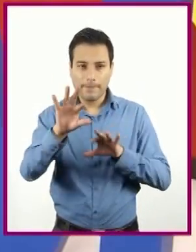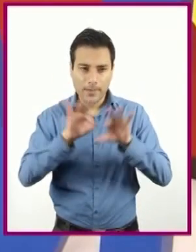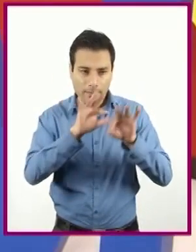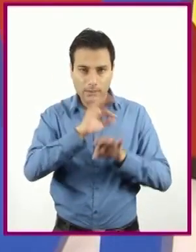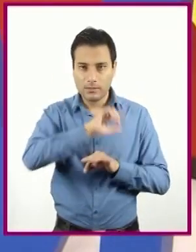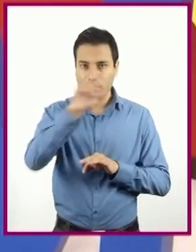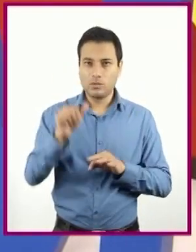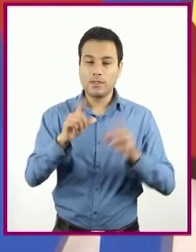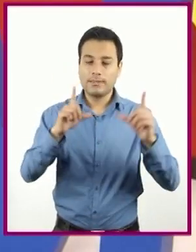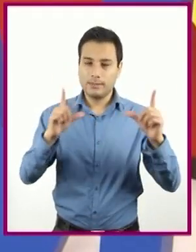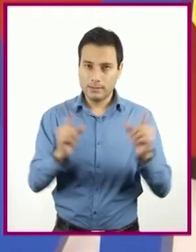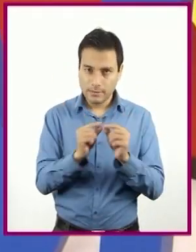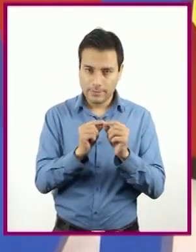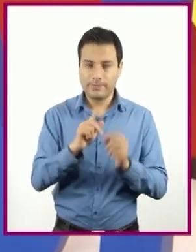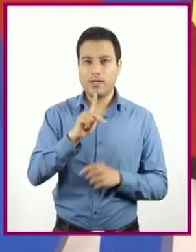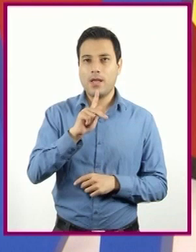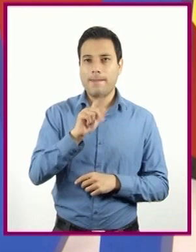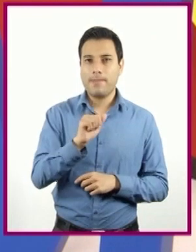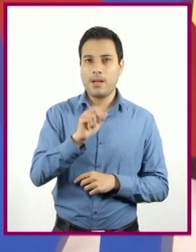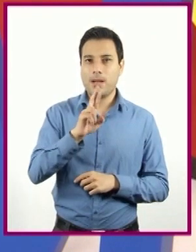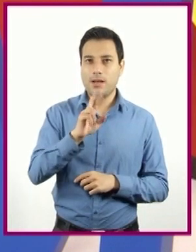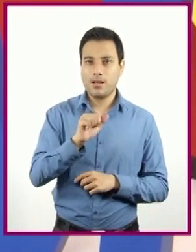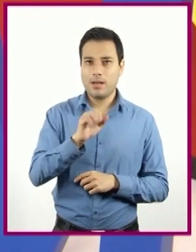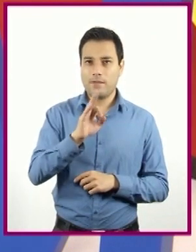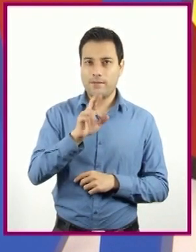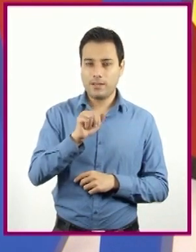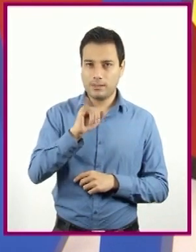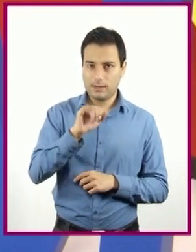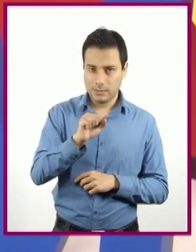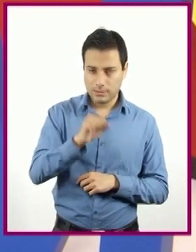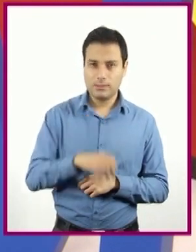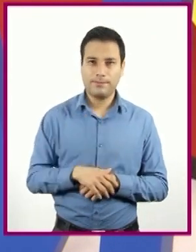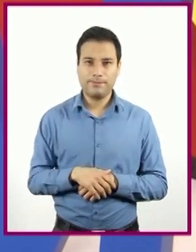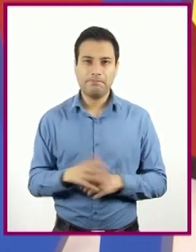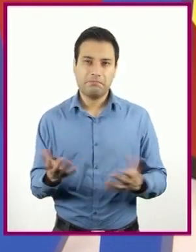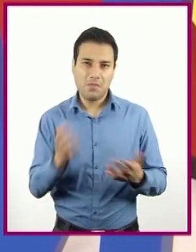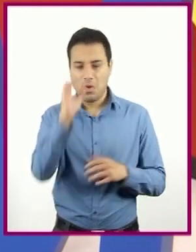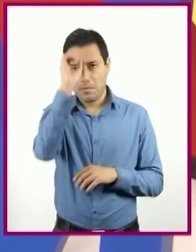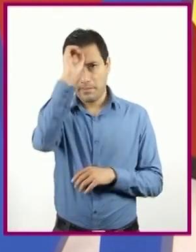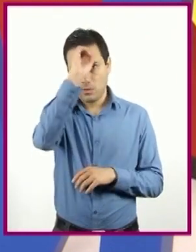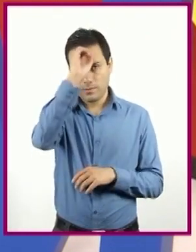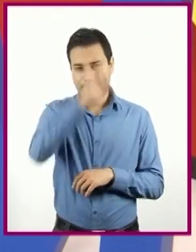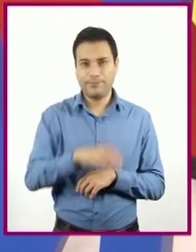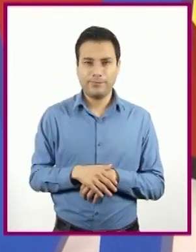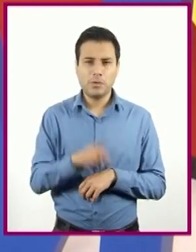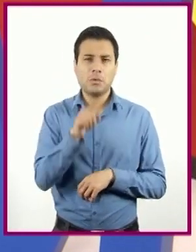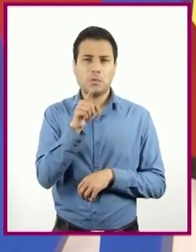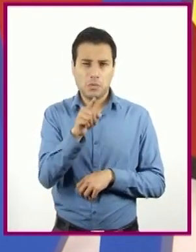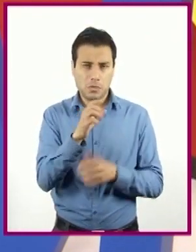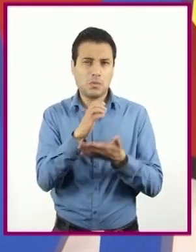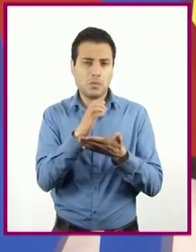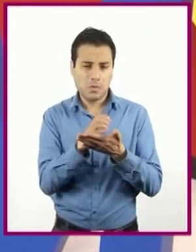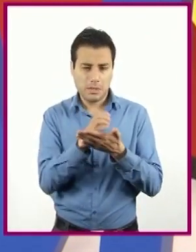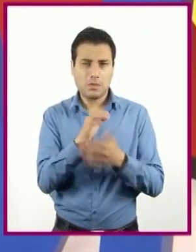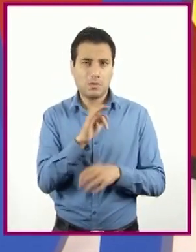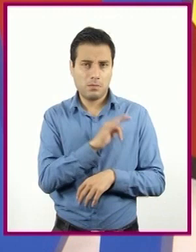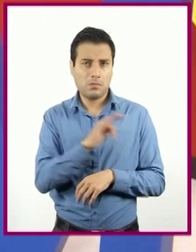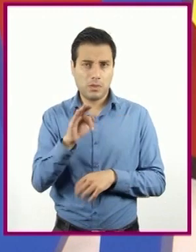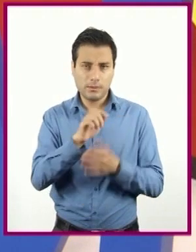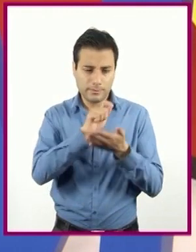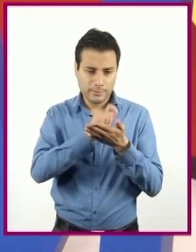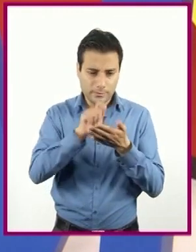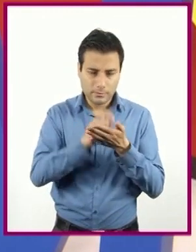paráfrasis, la cita textual y su propia opinión. Pueden realizar las fichas en su cuaderno o si lo prefieren y tienen fichas en